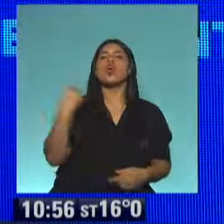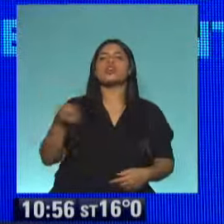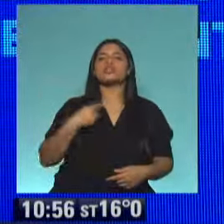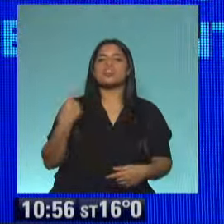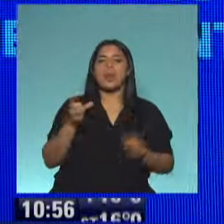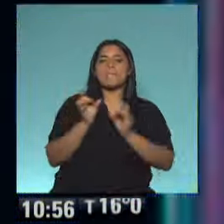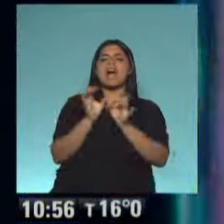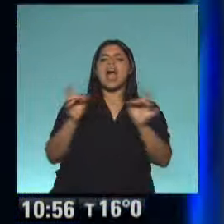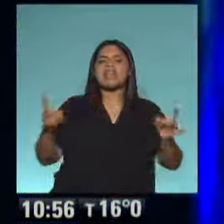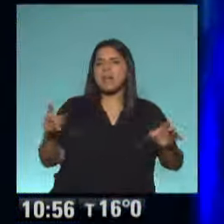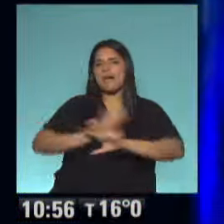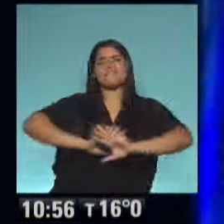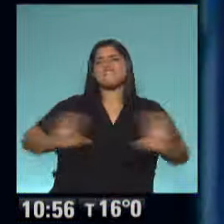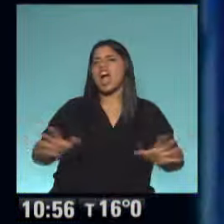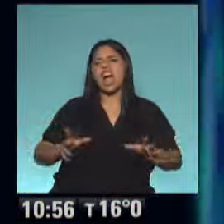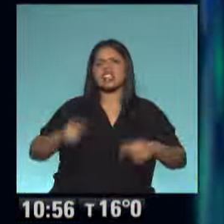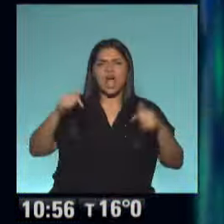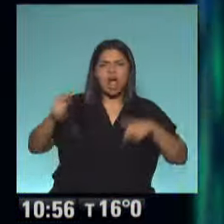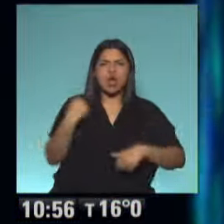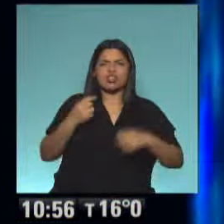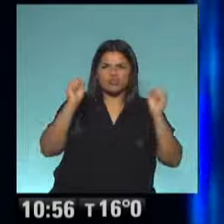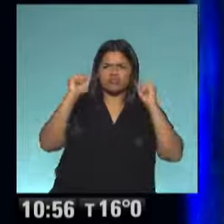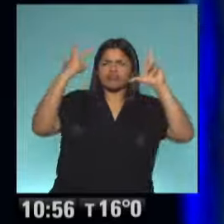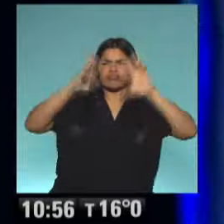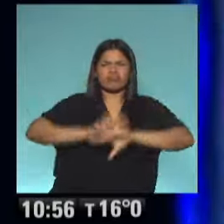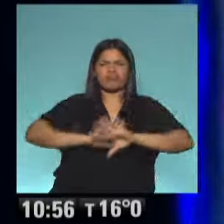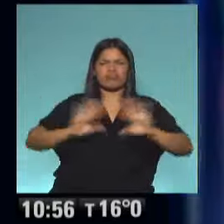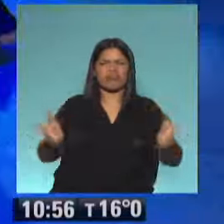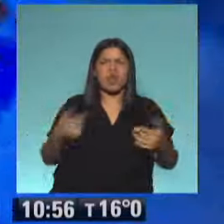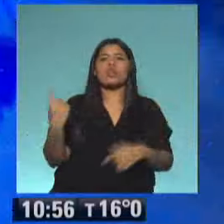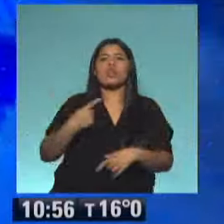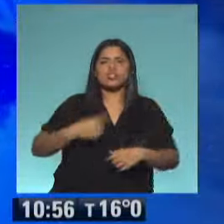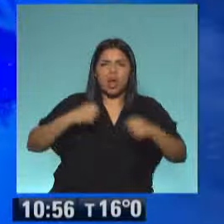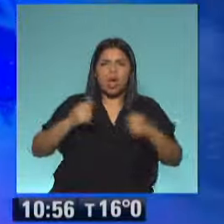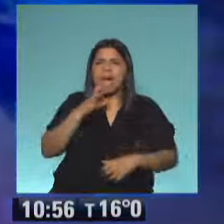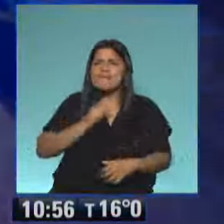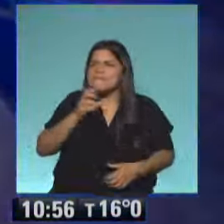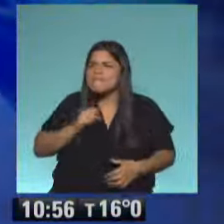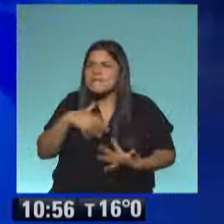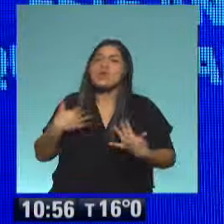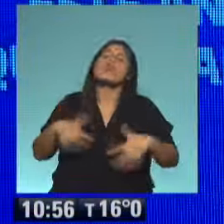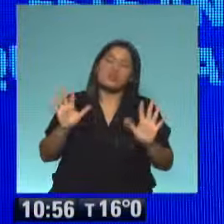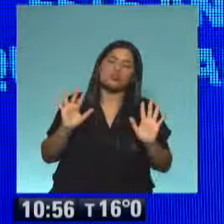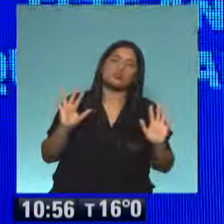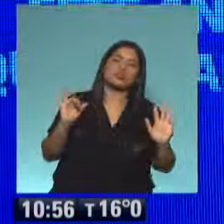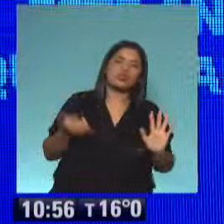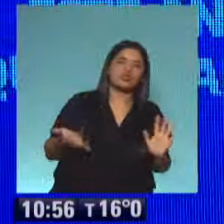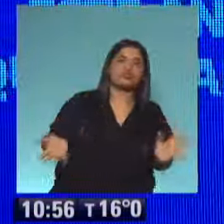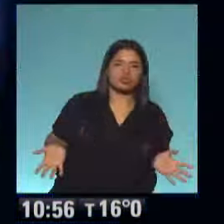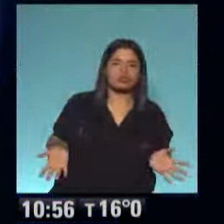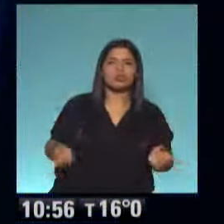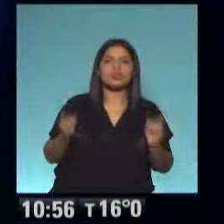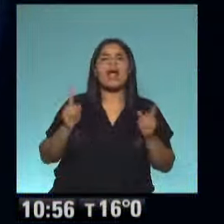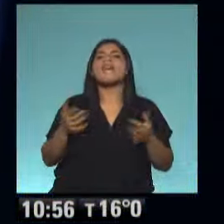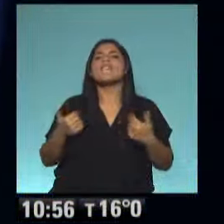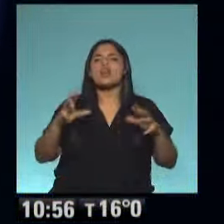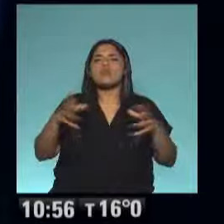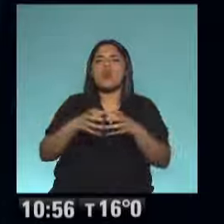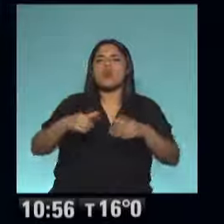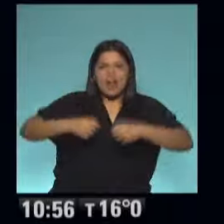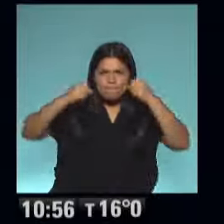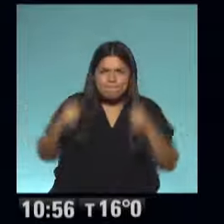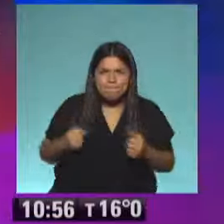más pandemia, no se enoja, pero la aguantamos con sabiduría. Esta murga se la banca